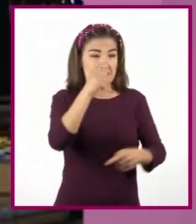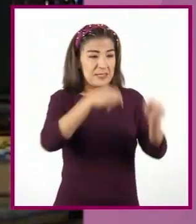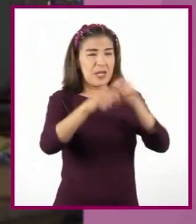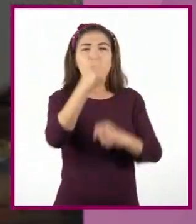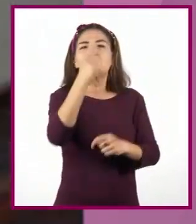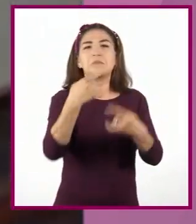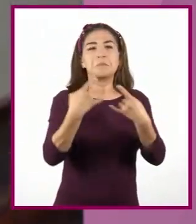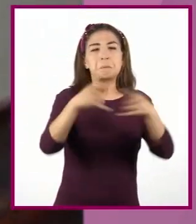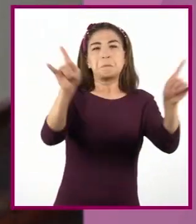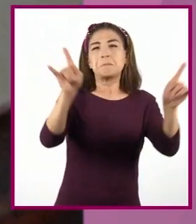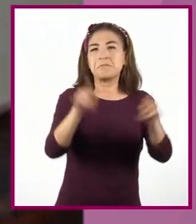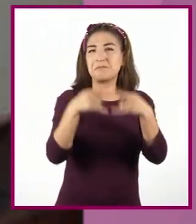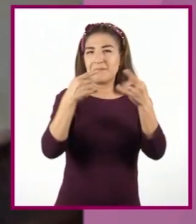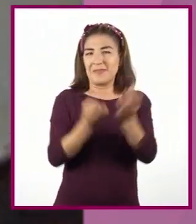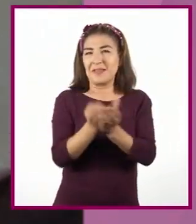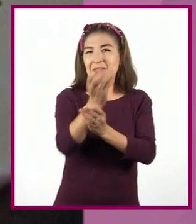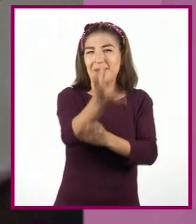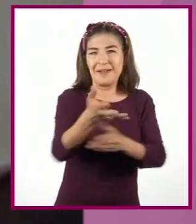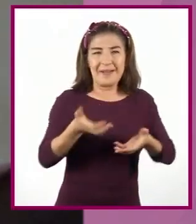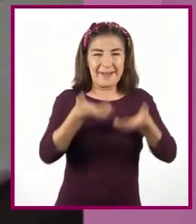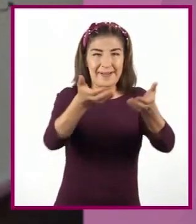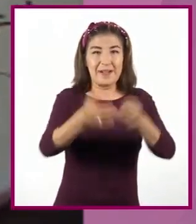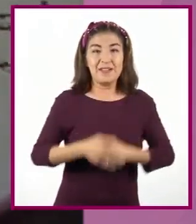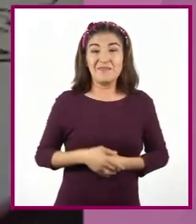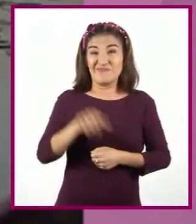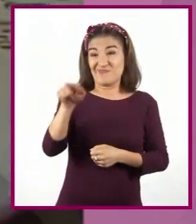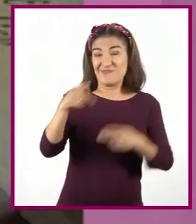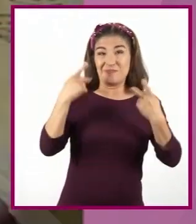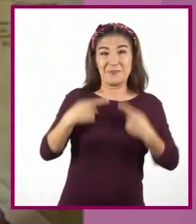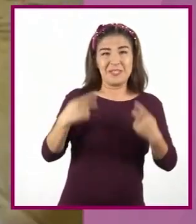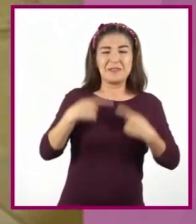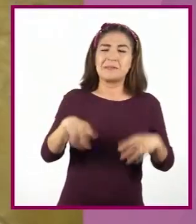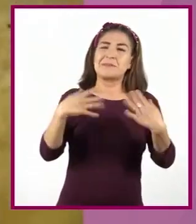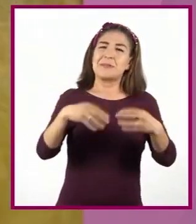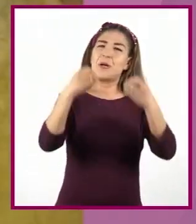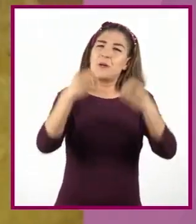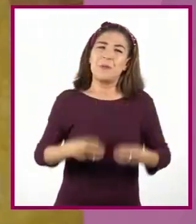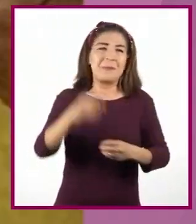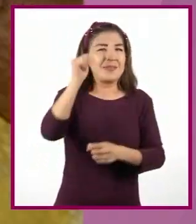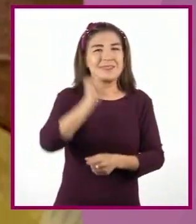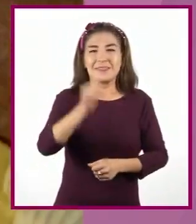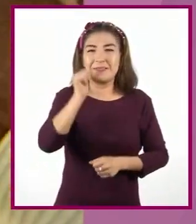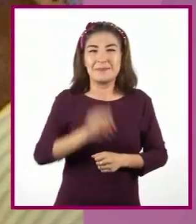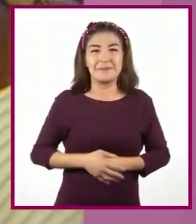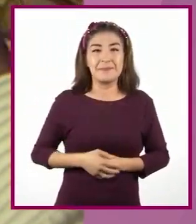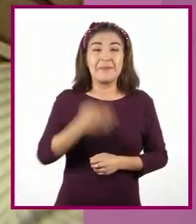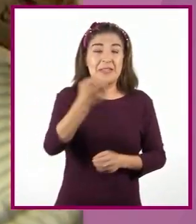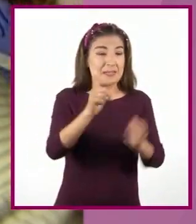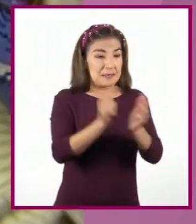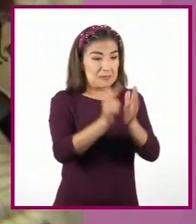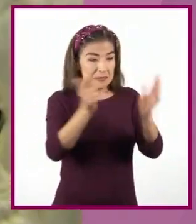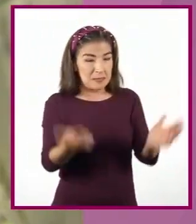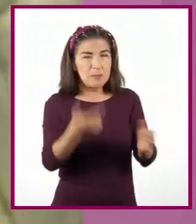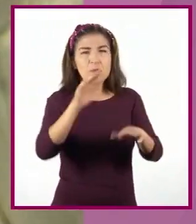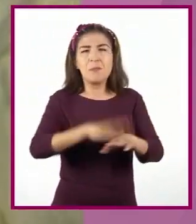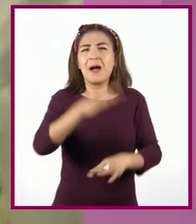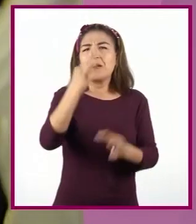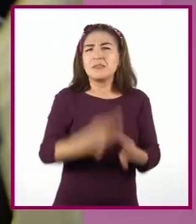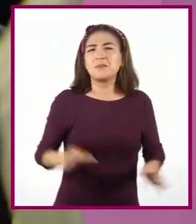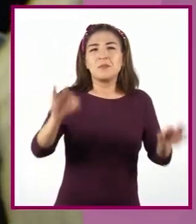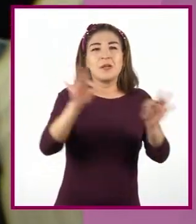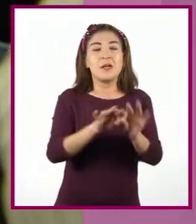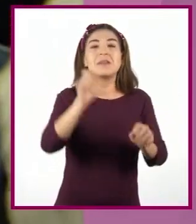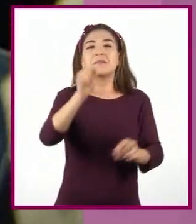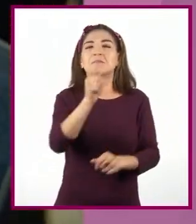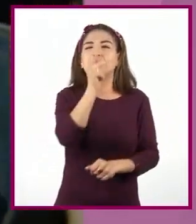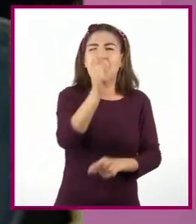hacia la calle y él estaba siempre muy ocupado. De sus grandes libros sacaba